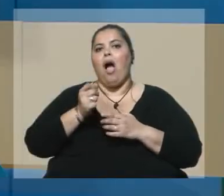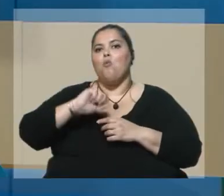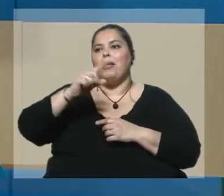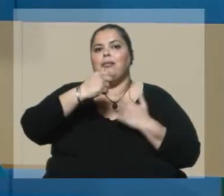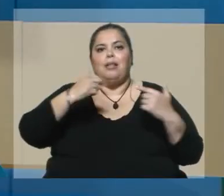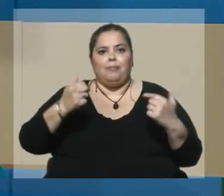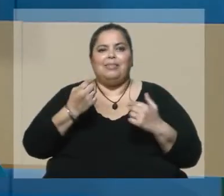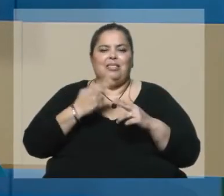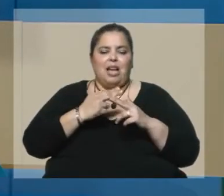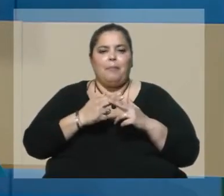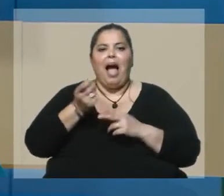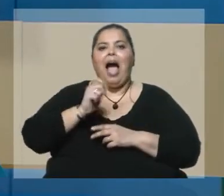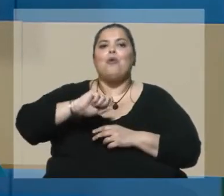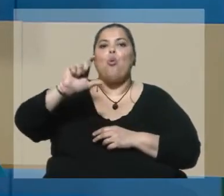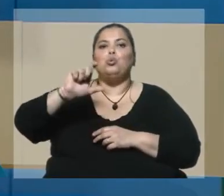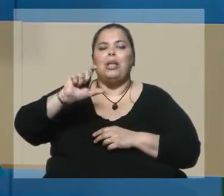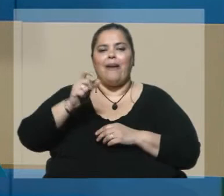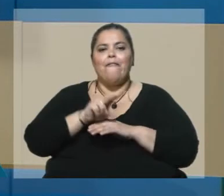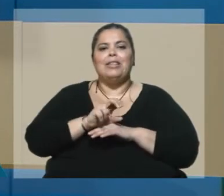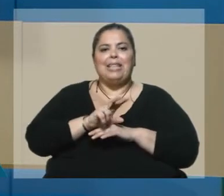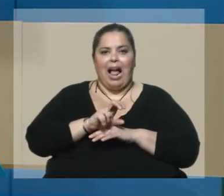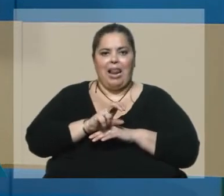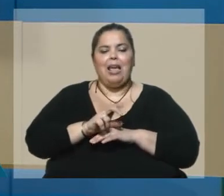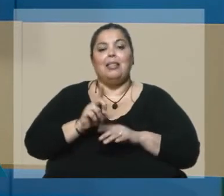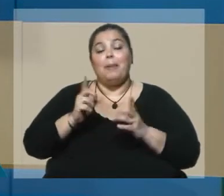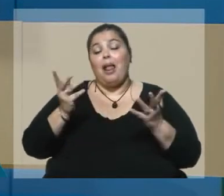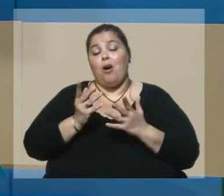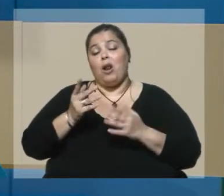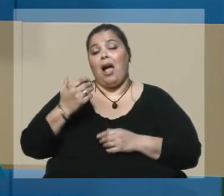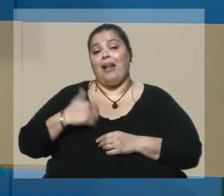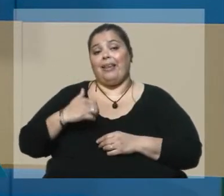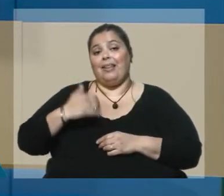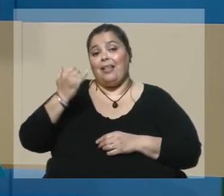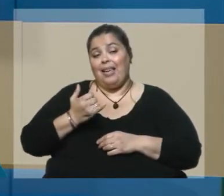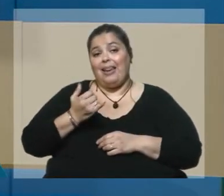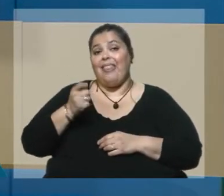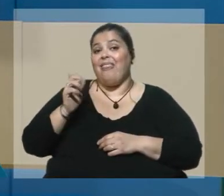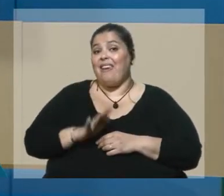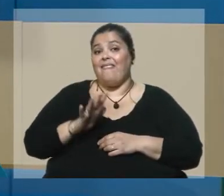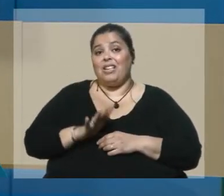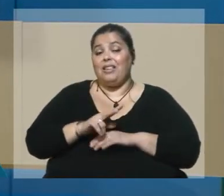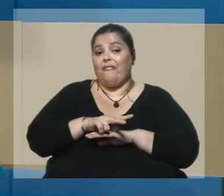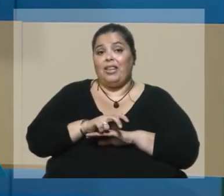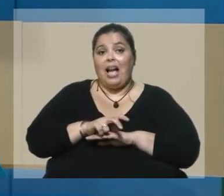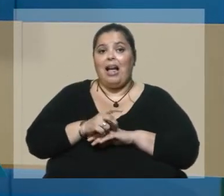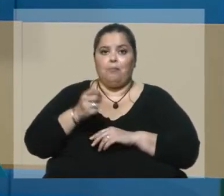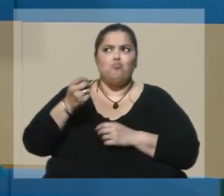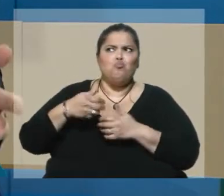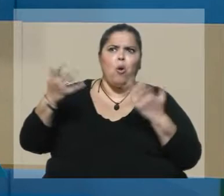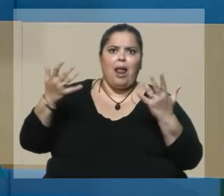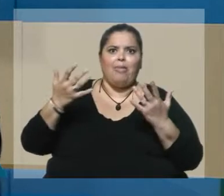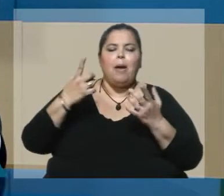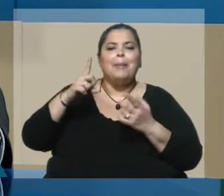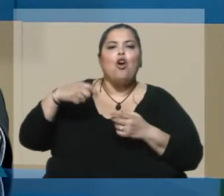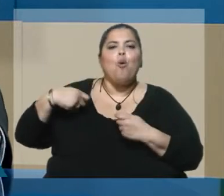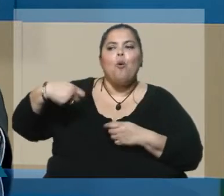Sí exactamente a ver En definitiva Argentina que tiene un déficit fiscal relativamente elevado pero que En definitiva de los financia